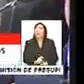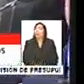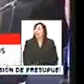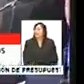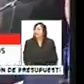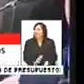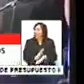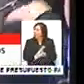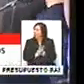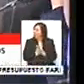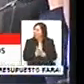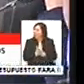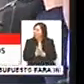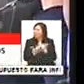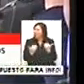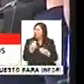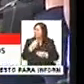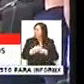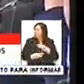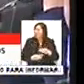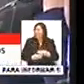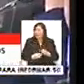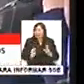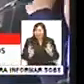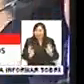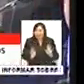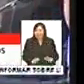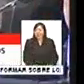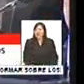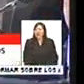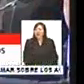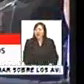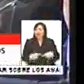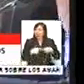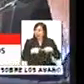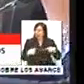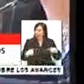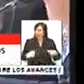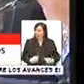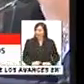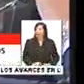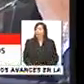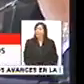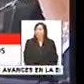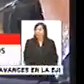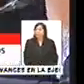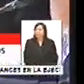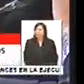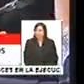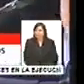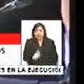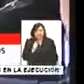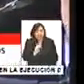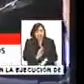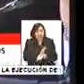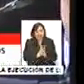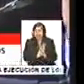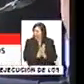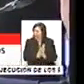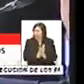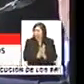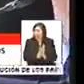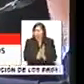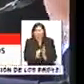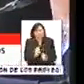nadie en este mundo y perdónenme los pastores presentes le va a cambiar la tendencia sexual a nadie